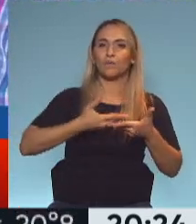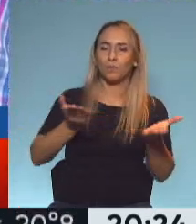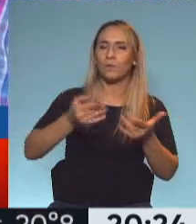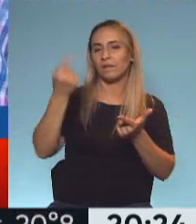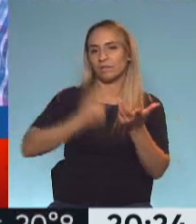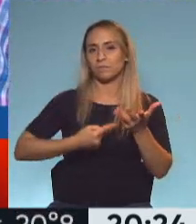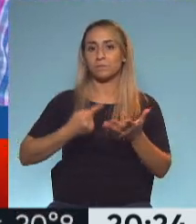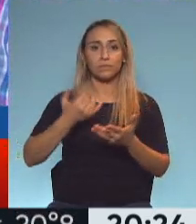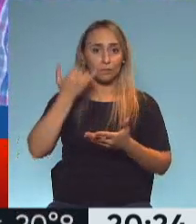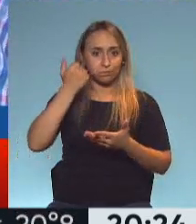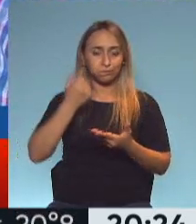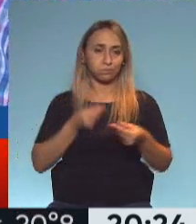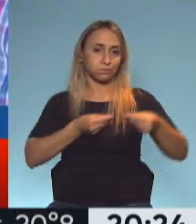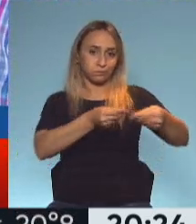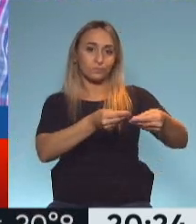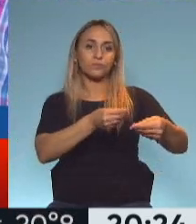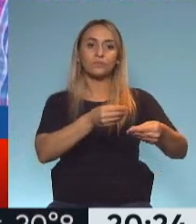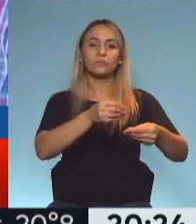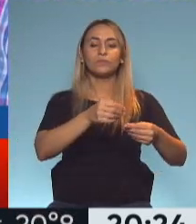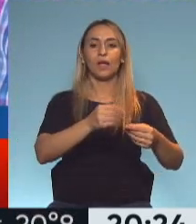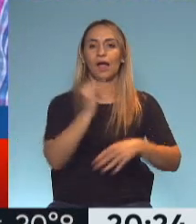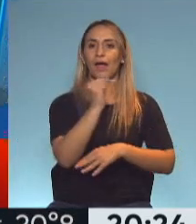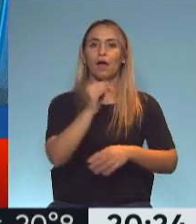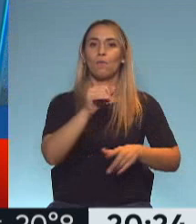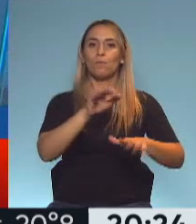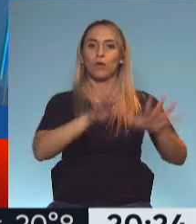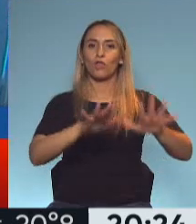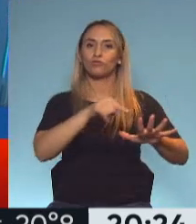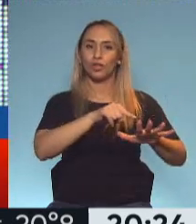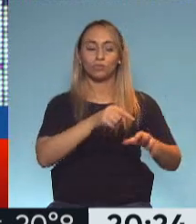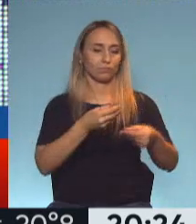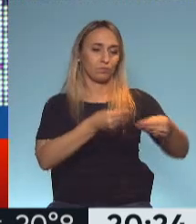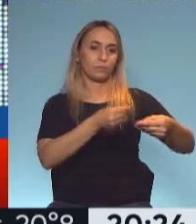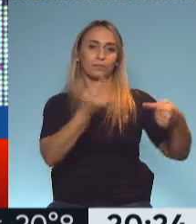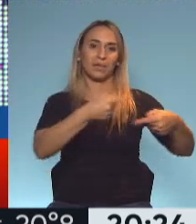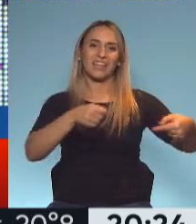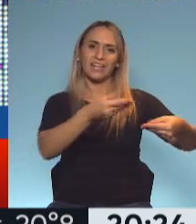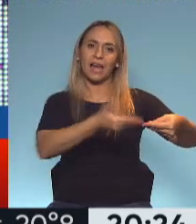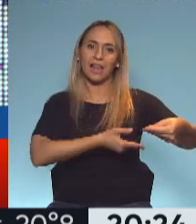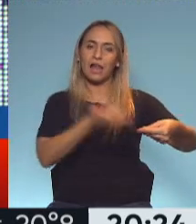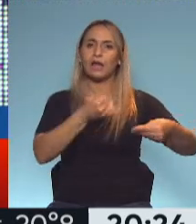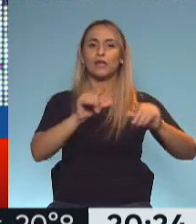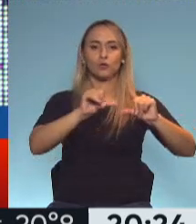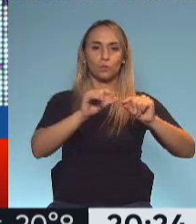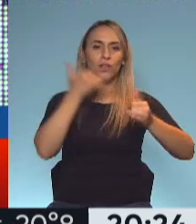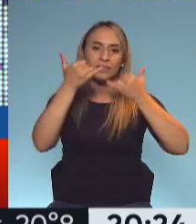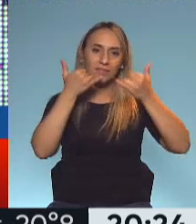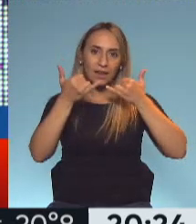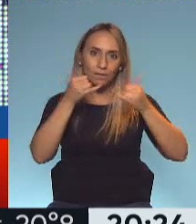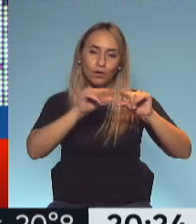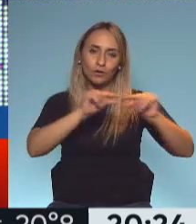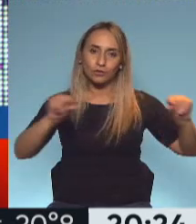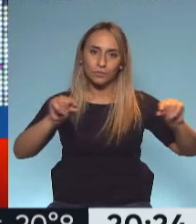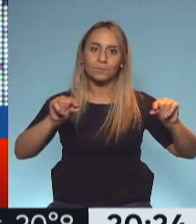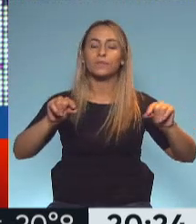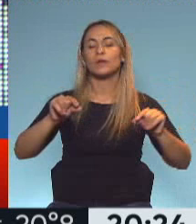Y le hemos acercado a la producción un material que, bueno, ahí está a través de los teléfonos de la Comisión Provincial por la Memoria. Lo